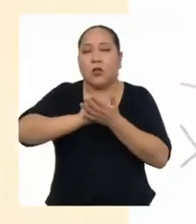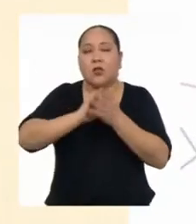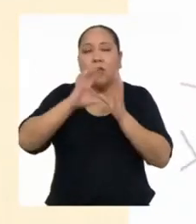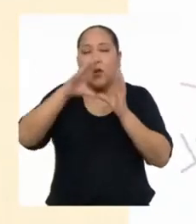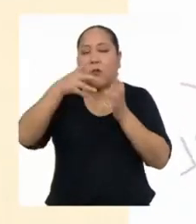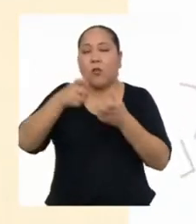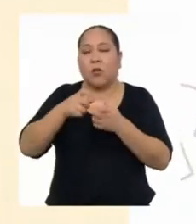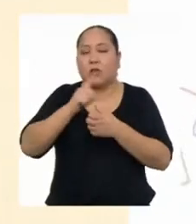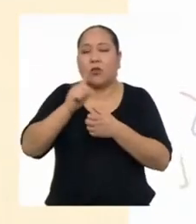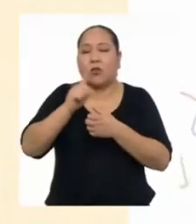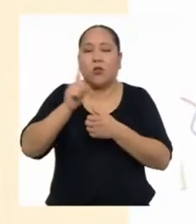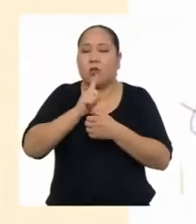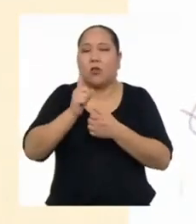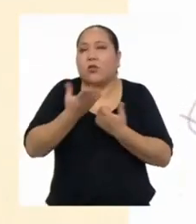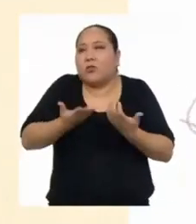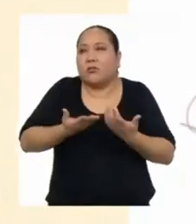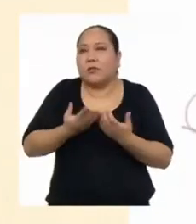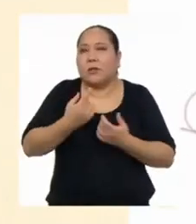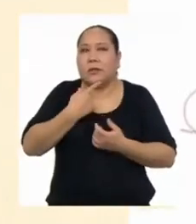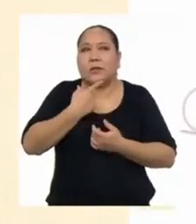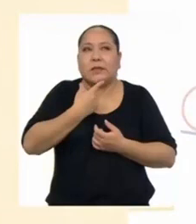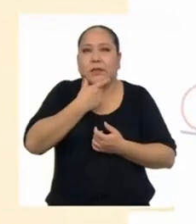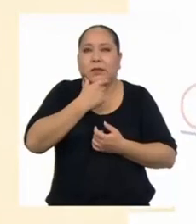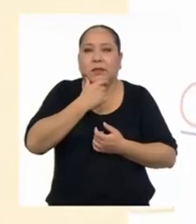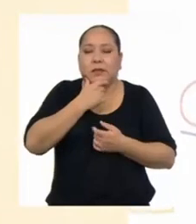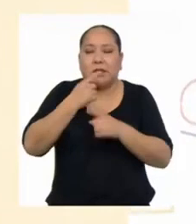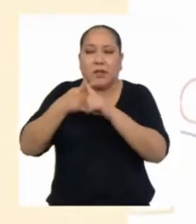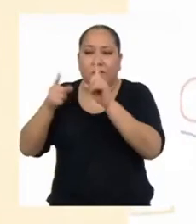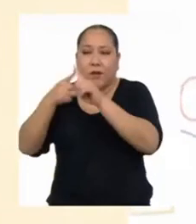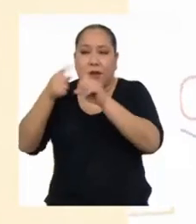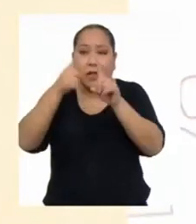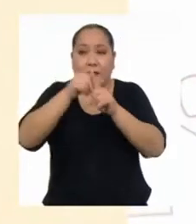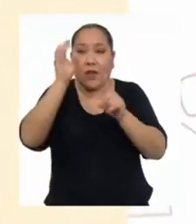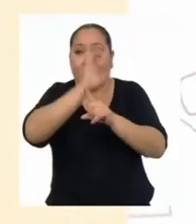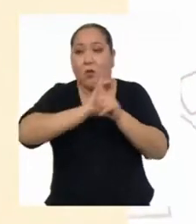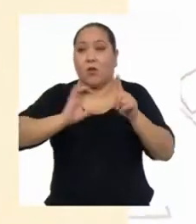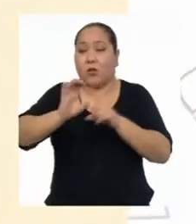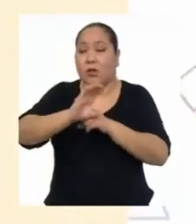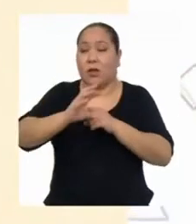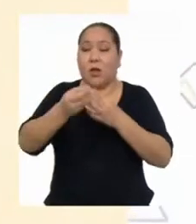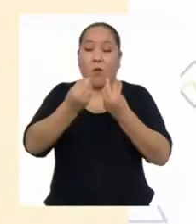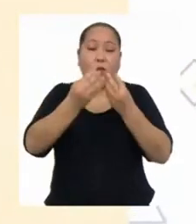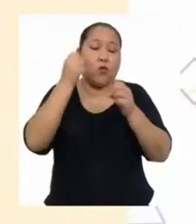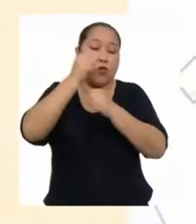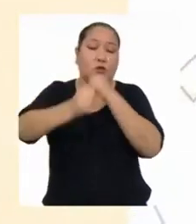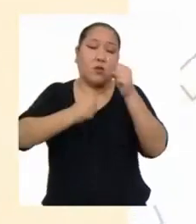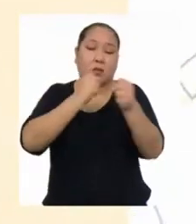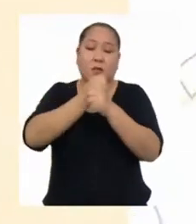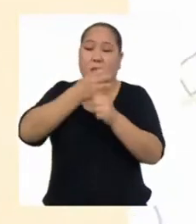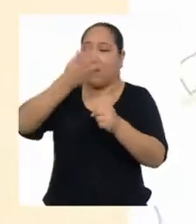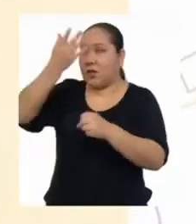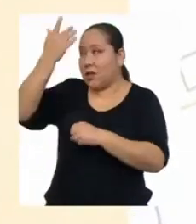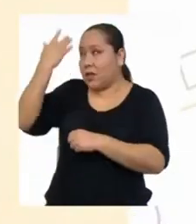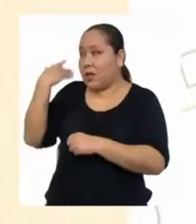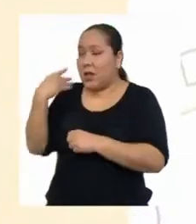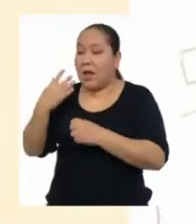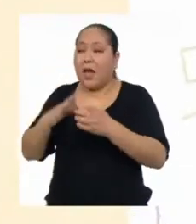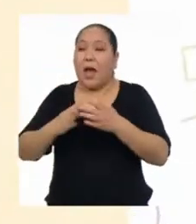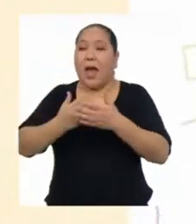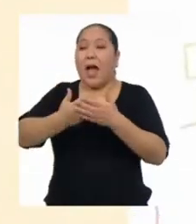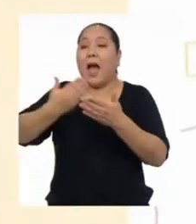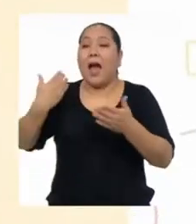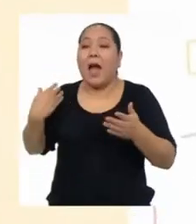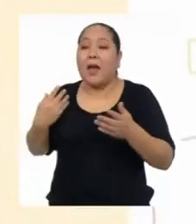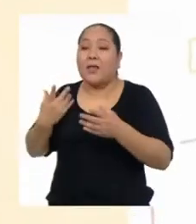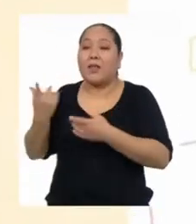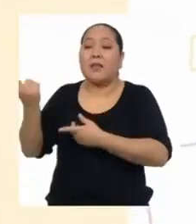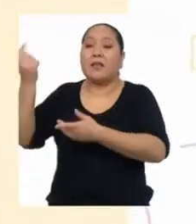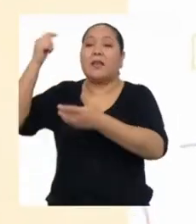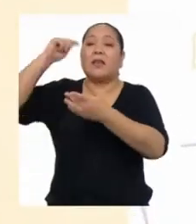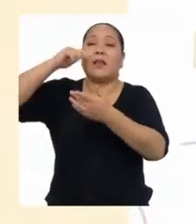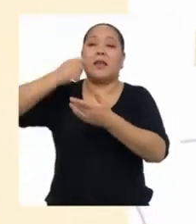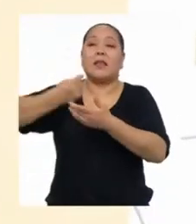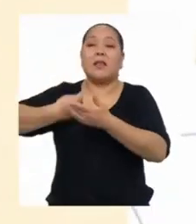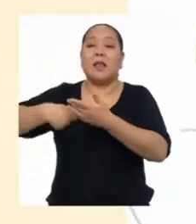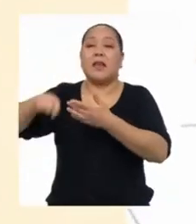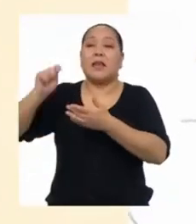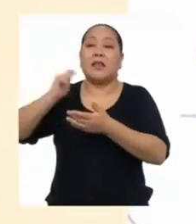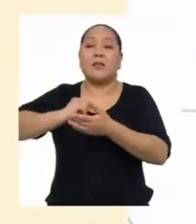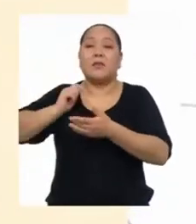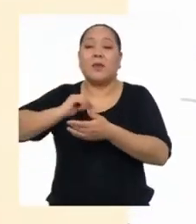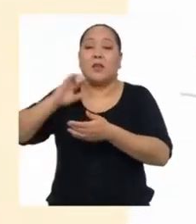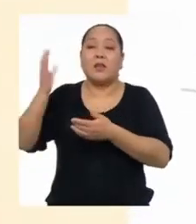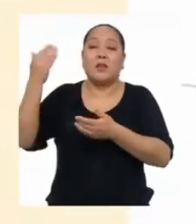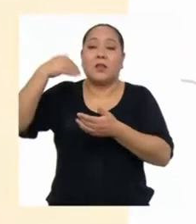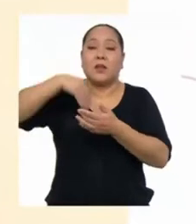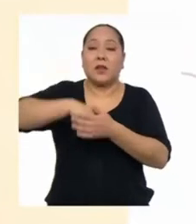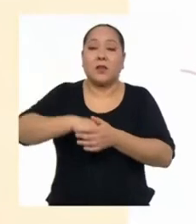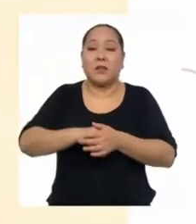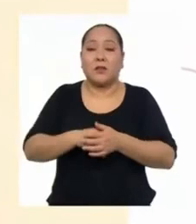la diversidad cultural data de hace muchísimos años, desde antes de la invasión española, incluso